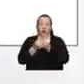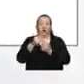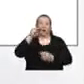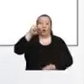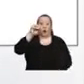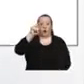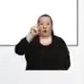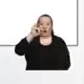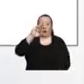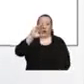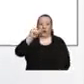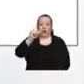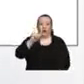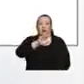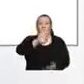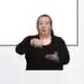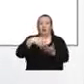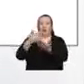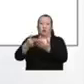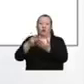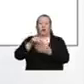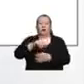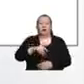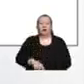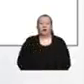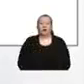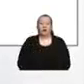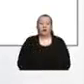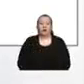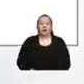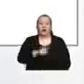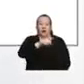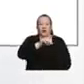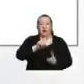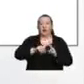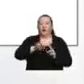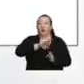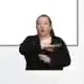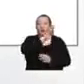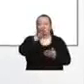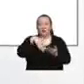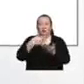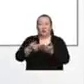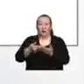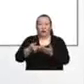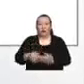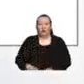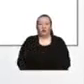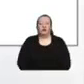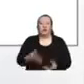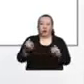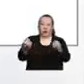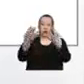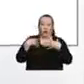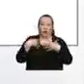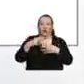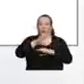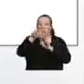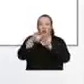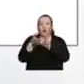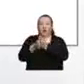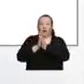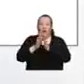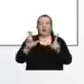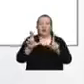nuestra por migrante asambleístas por migrante de norteamérica y obtuvo las copias certificadas